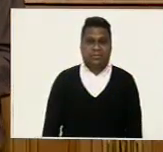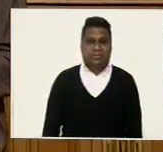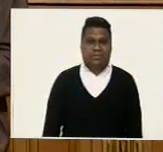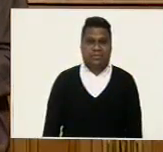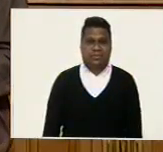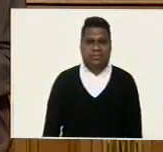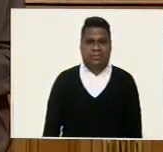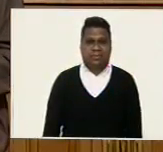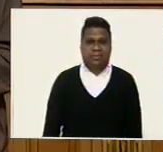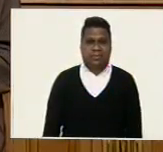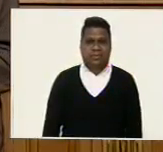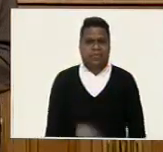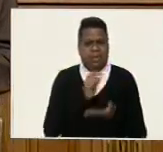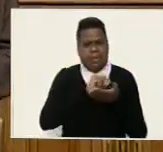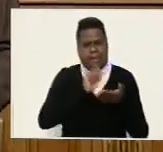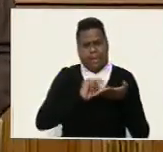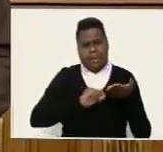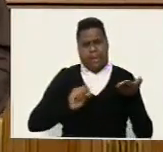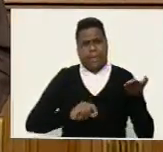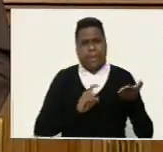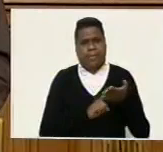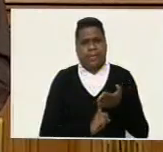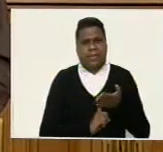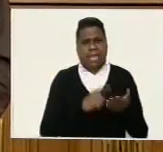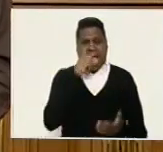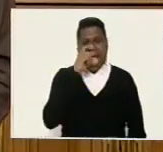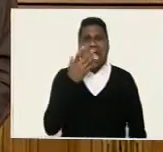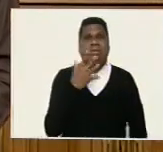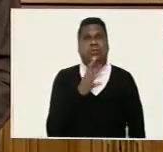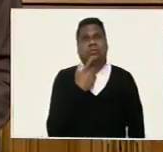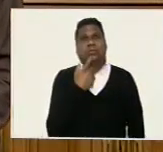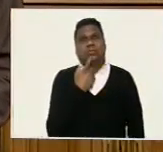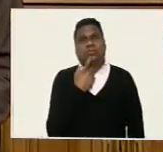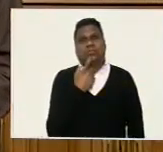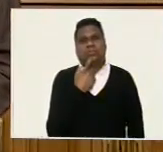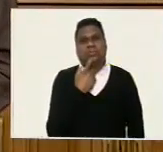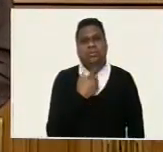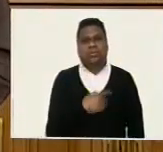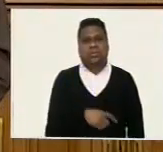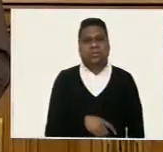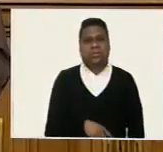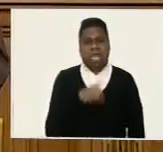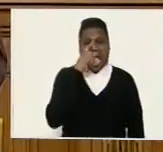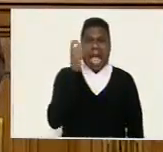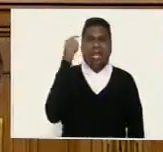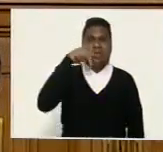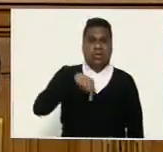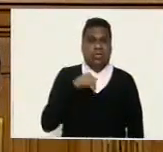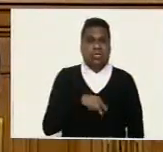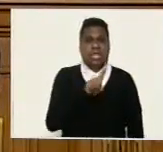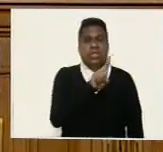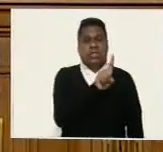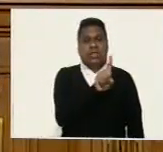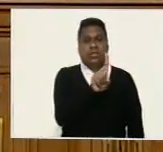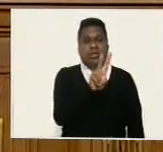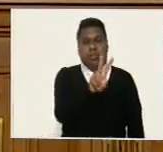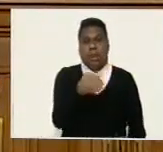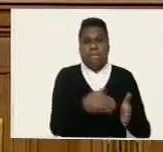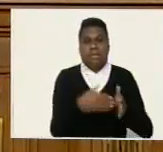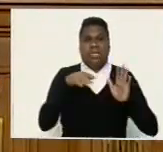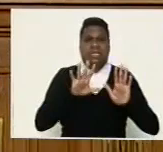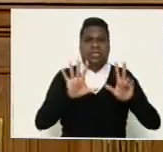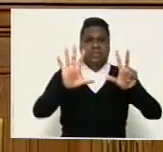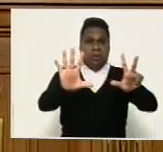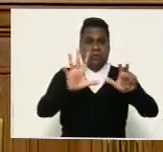uno tiene que estar anotando. En el año 2000, en el año que estamos, 2018, en lo que va del año